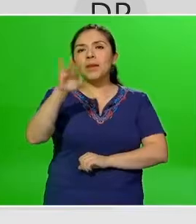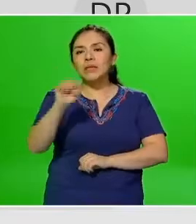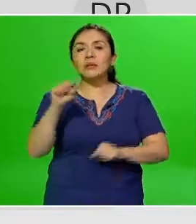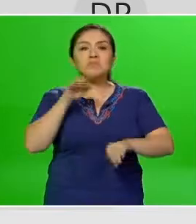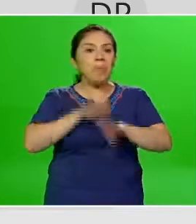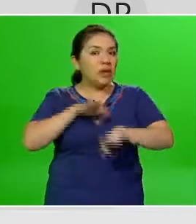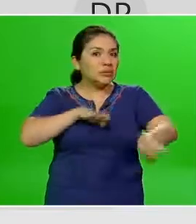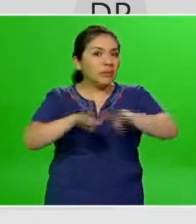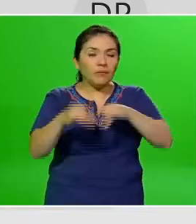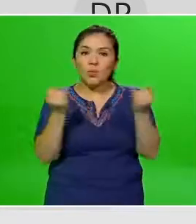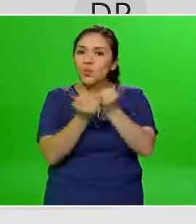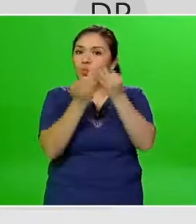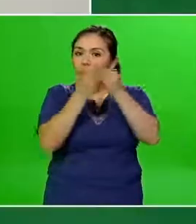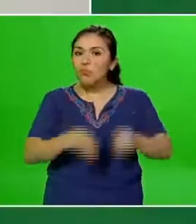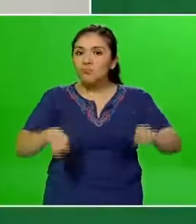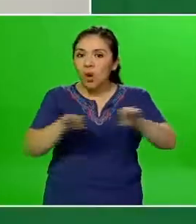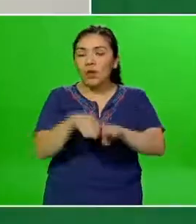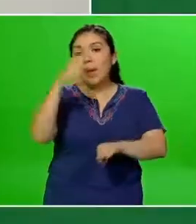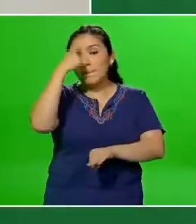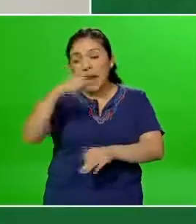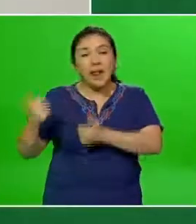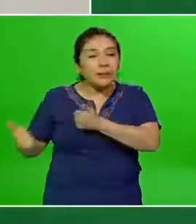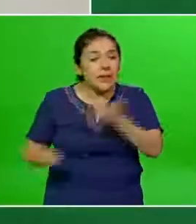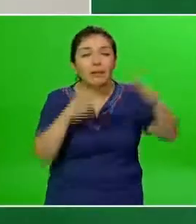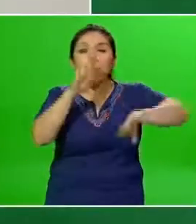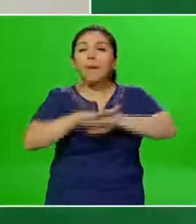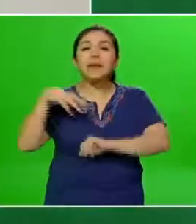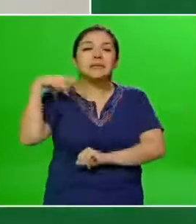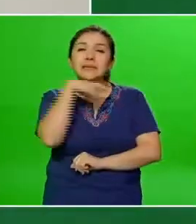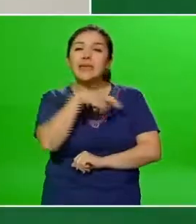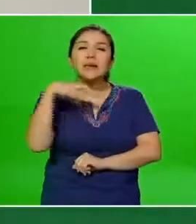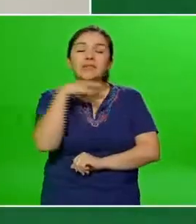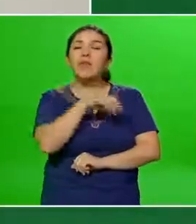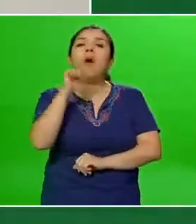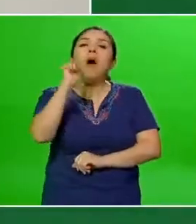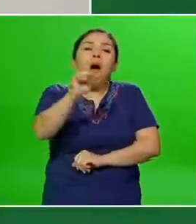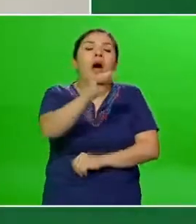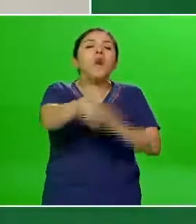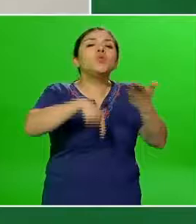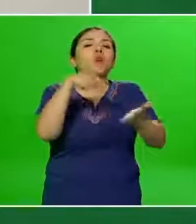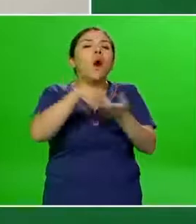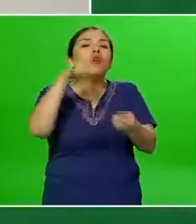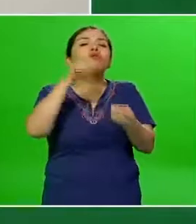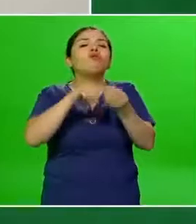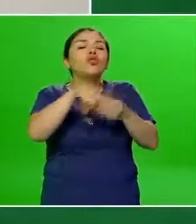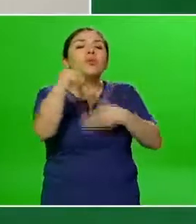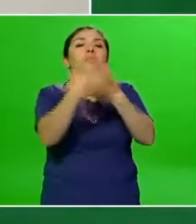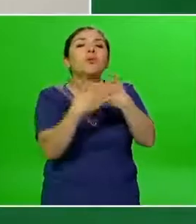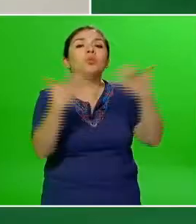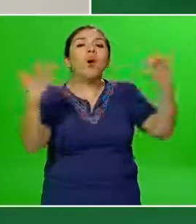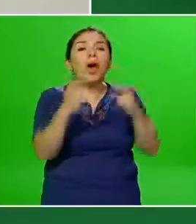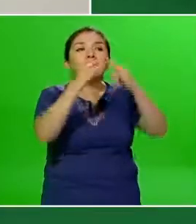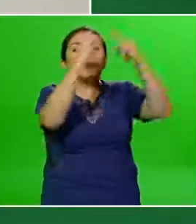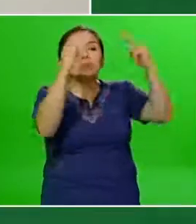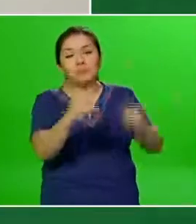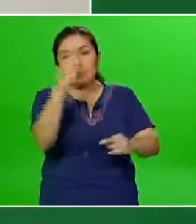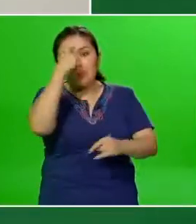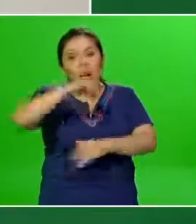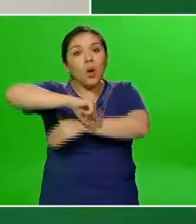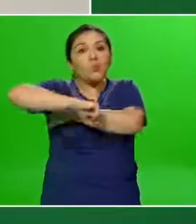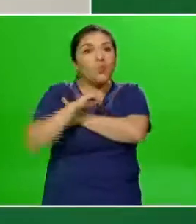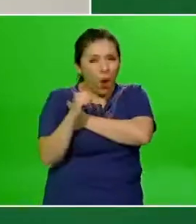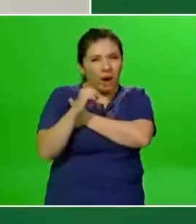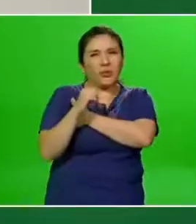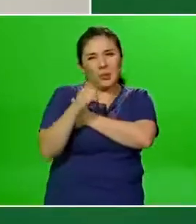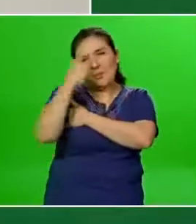muy importante y enviándola rápidamente ya sea al lugar donde se realiza el primer